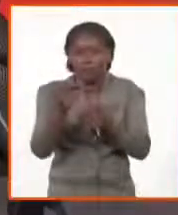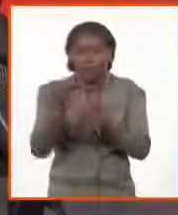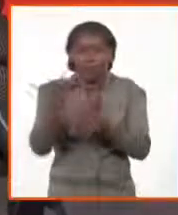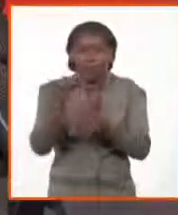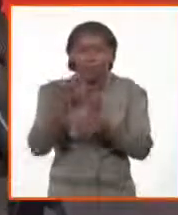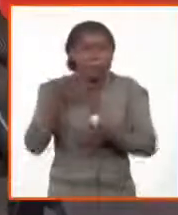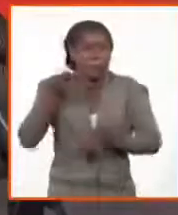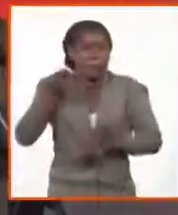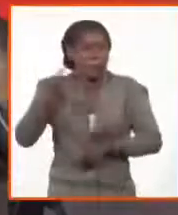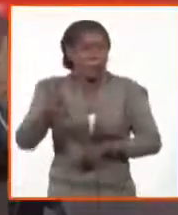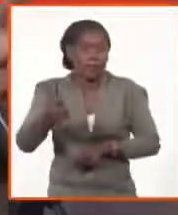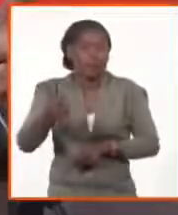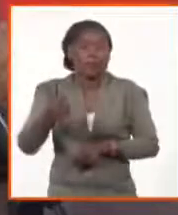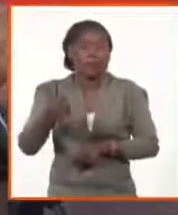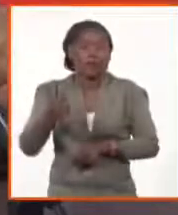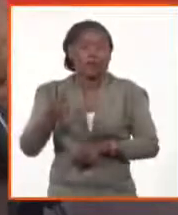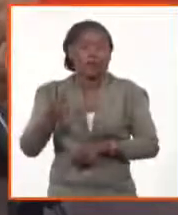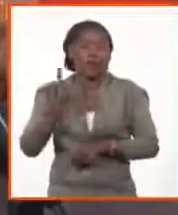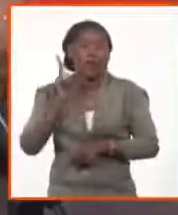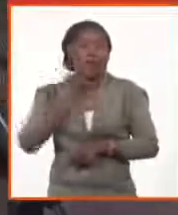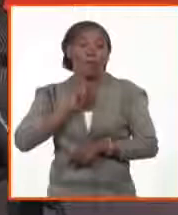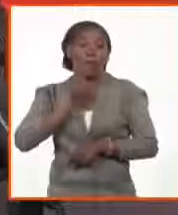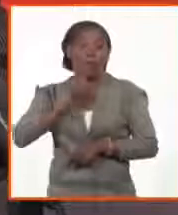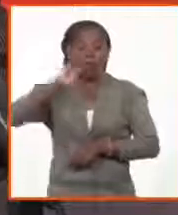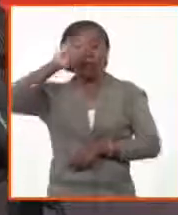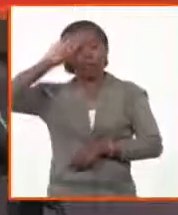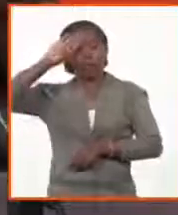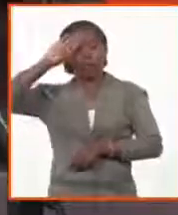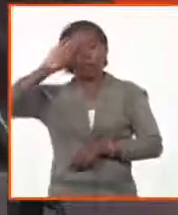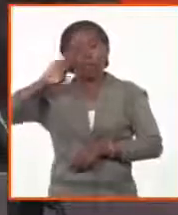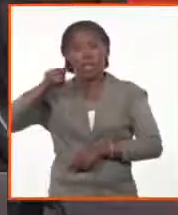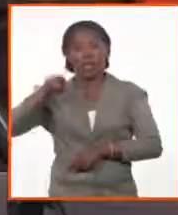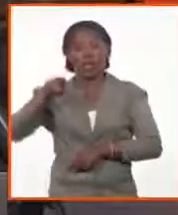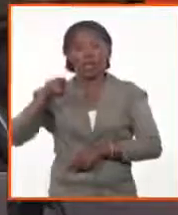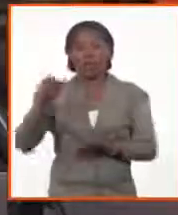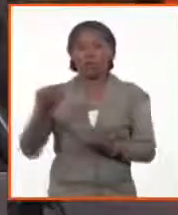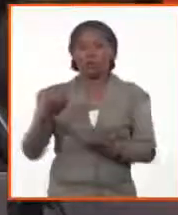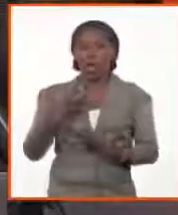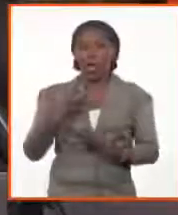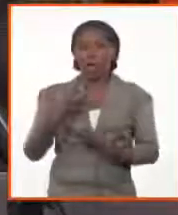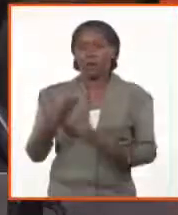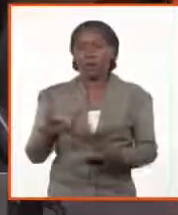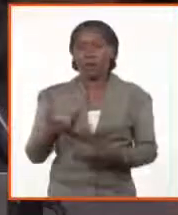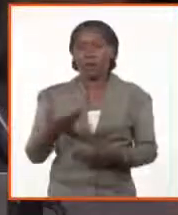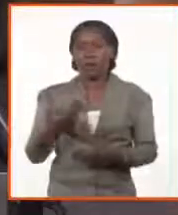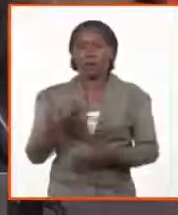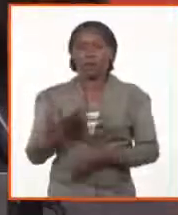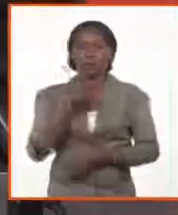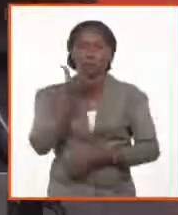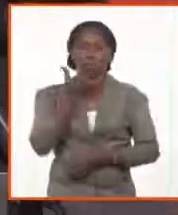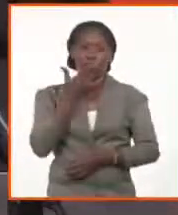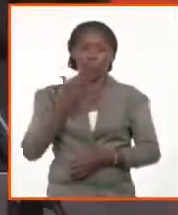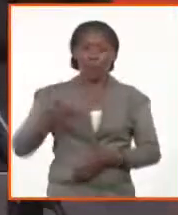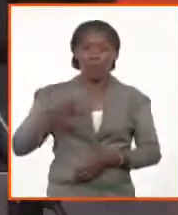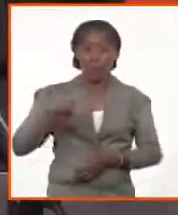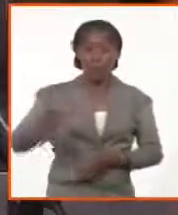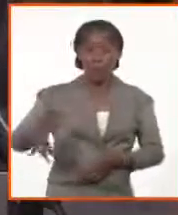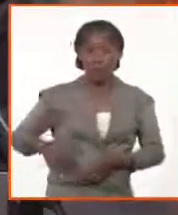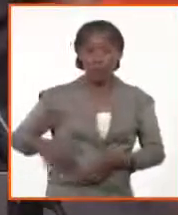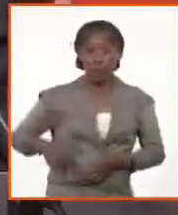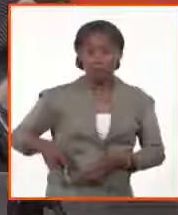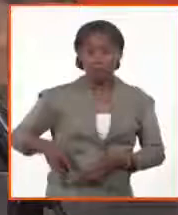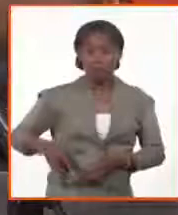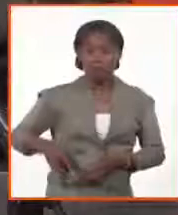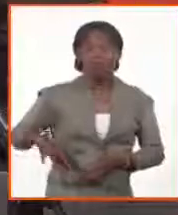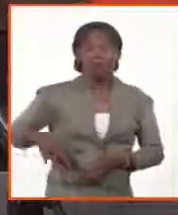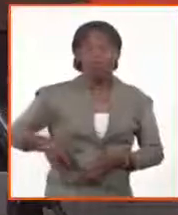sería en realidad y eso no está ausente en el dengue y lo que digo tiene implicaciones cuando después digamos que el paciente